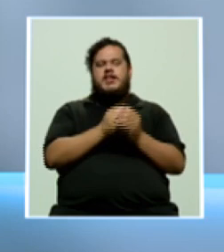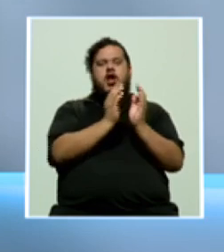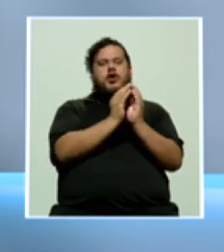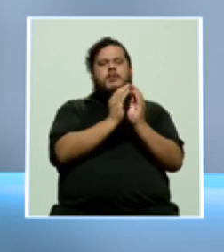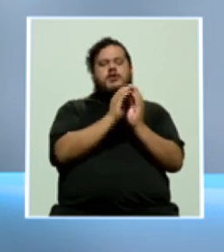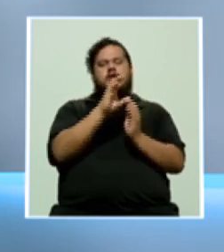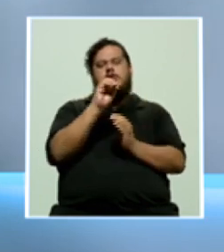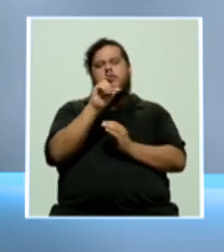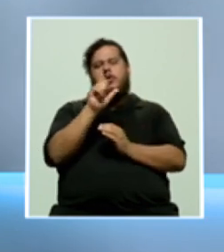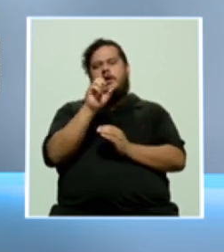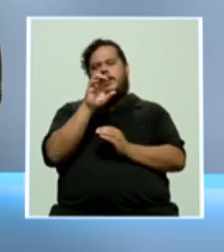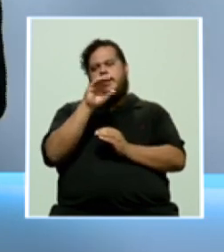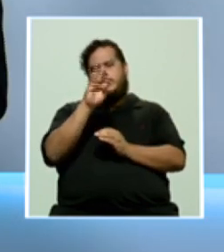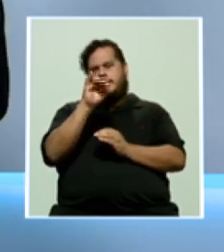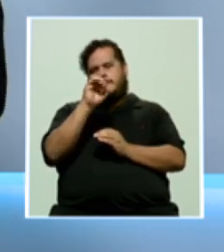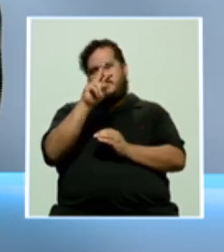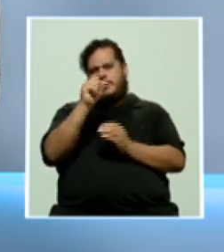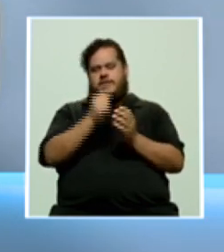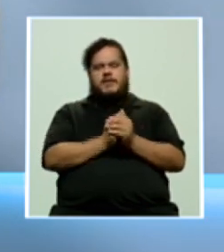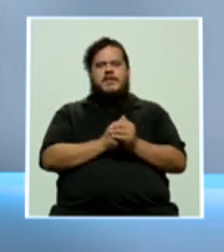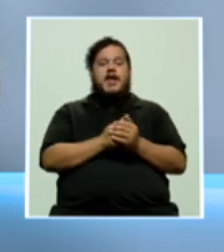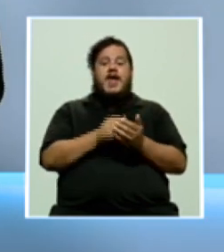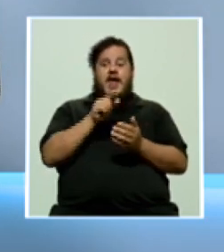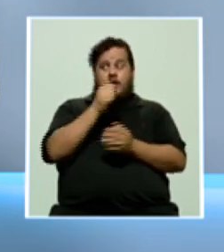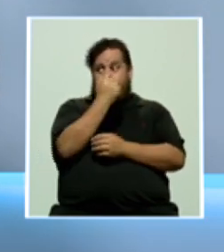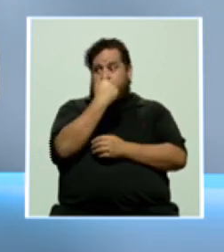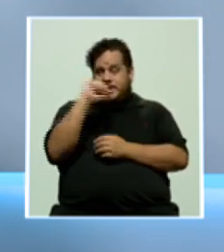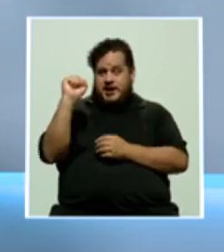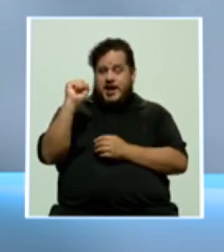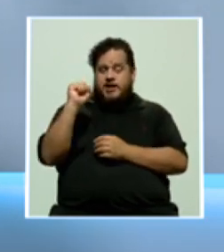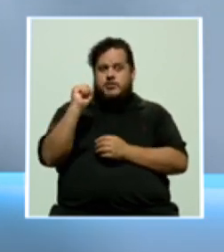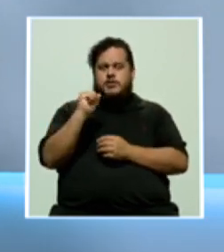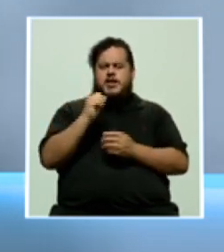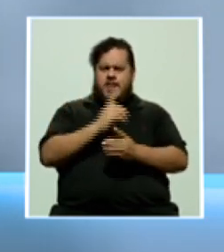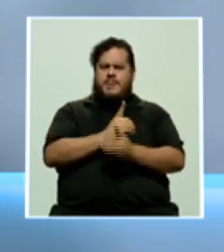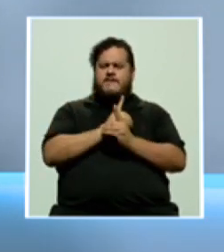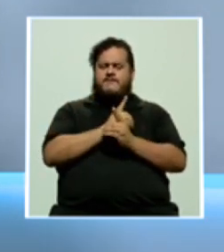Estas que pues sindicatos defienden evidentemente a